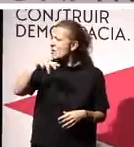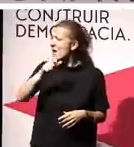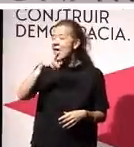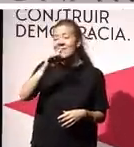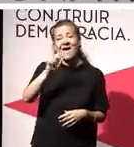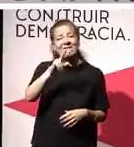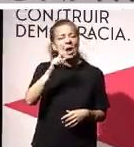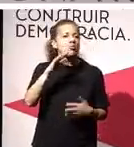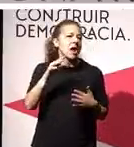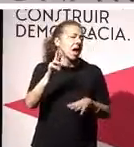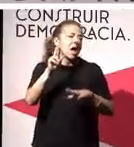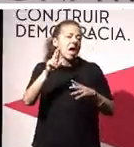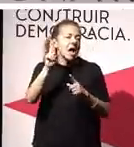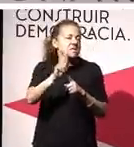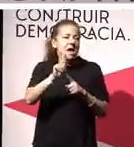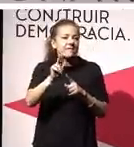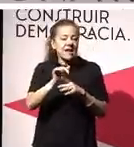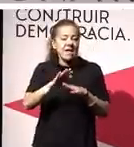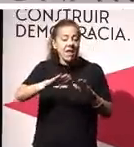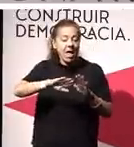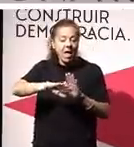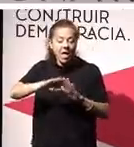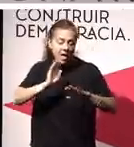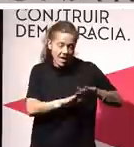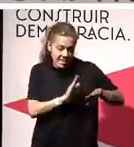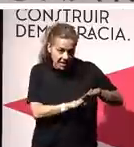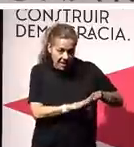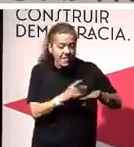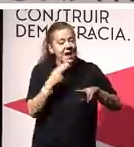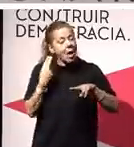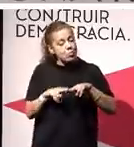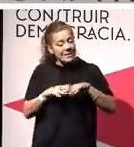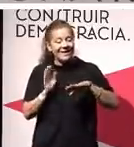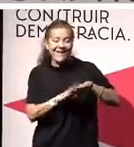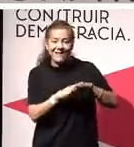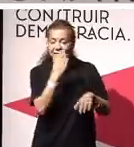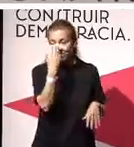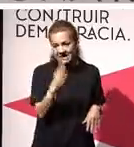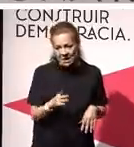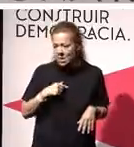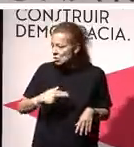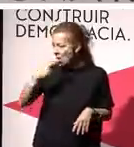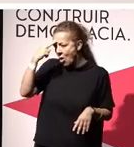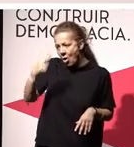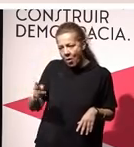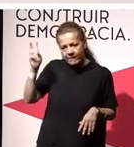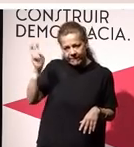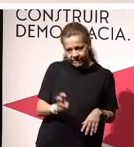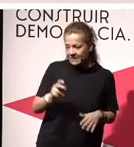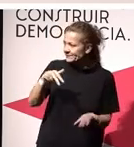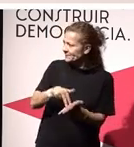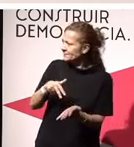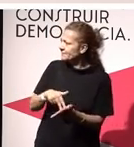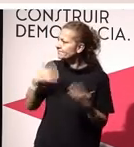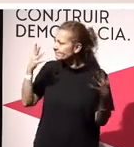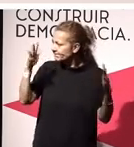una referencia incontestable de la izquierda, de la política y de la izquierda brasileña. Es un honor tenerte con nosotras, Manuela.